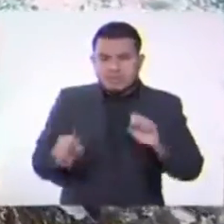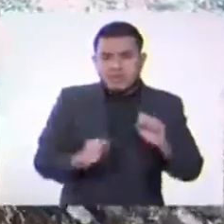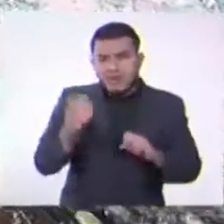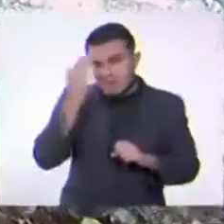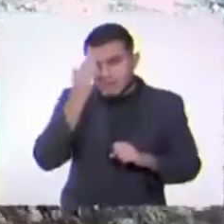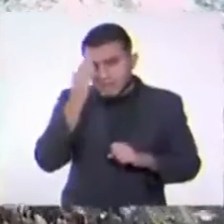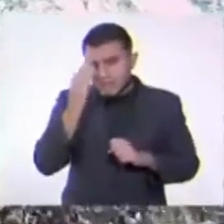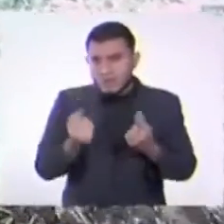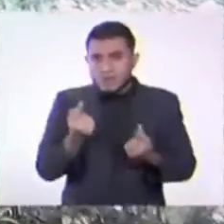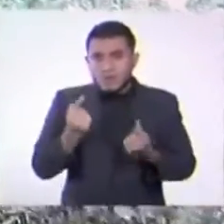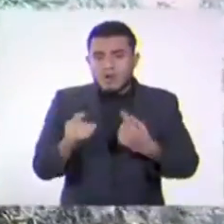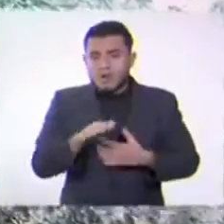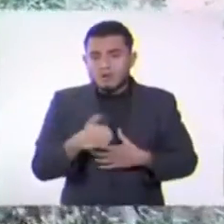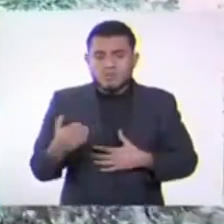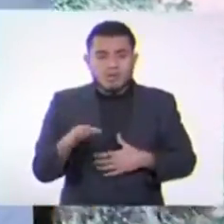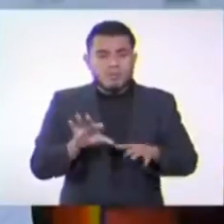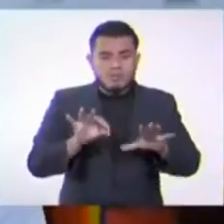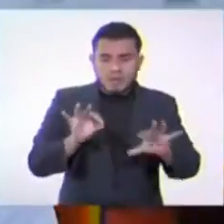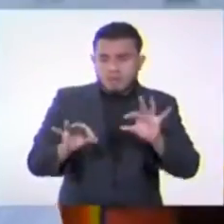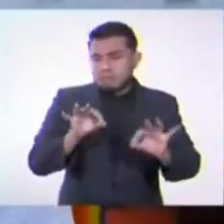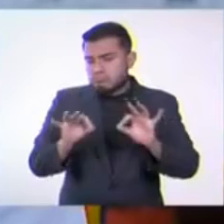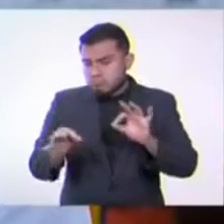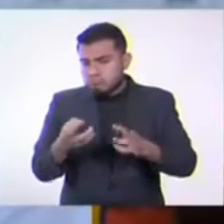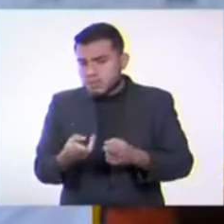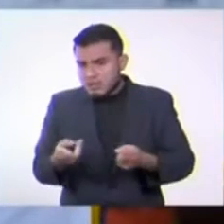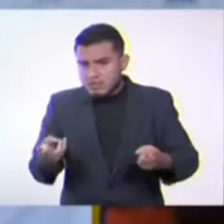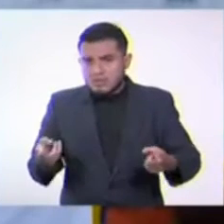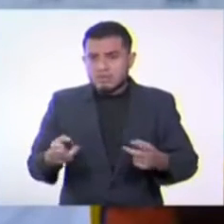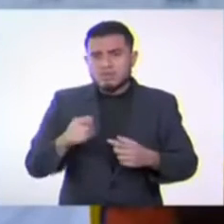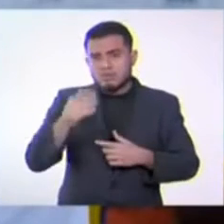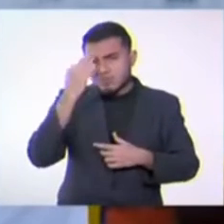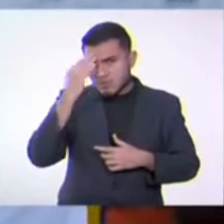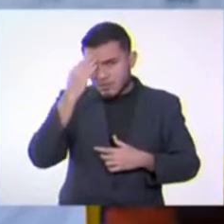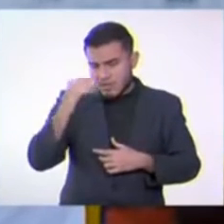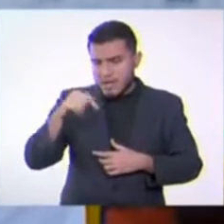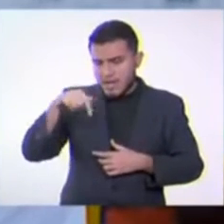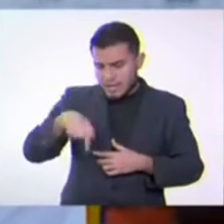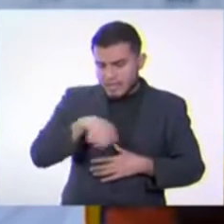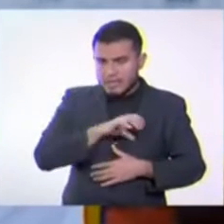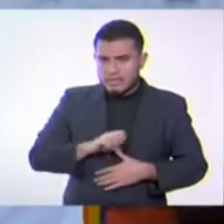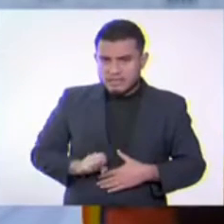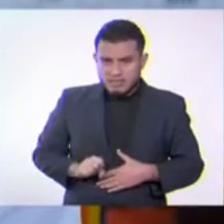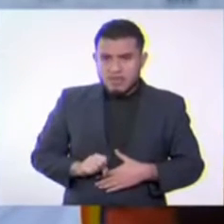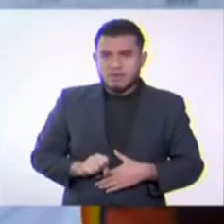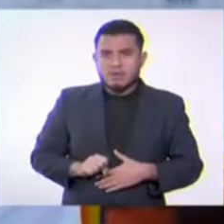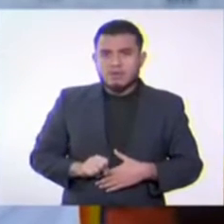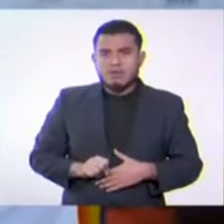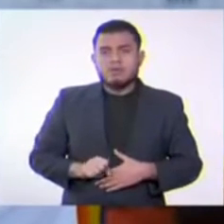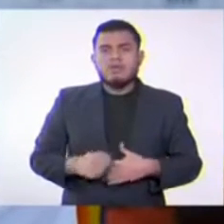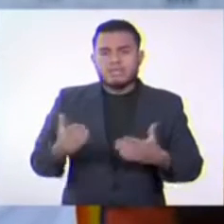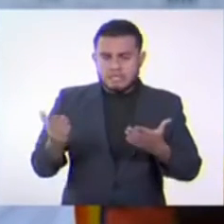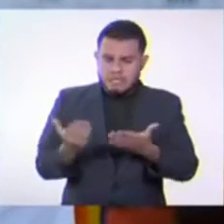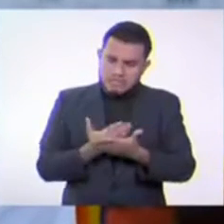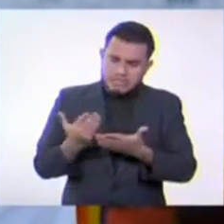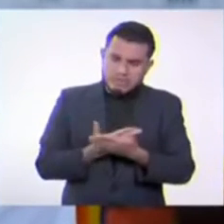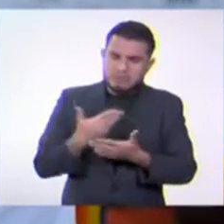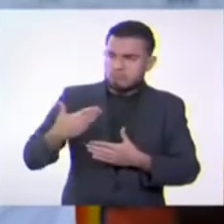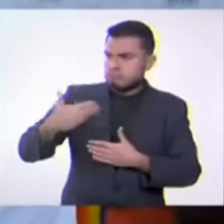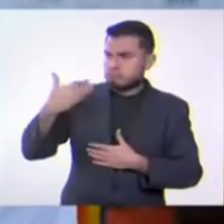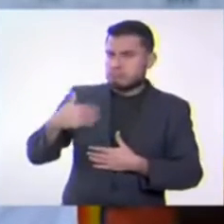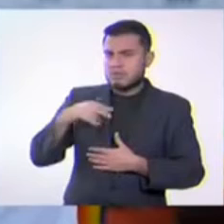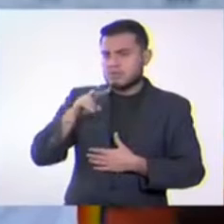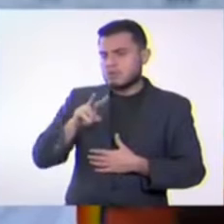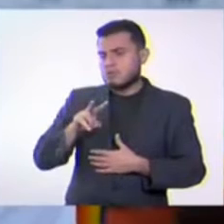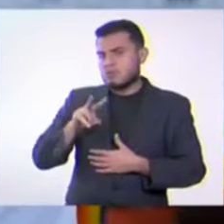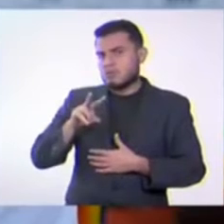cuál utilizamos para algo? ¿Sabes cuántas hay, por ejemplo, solo en El Salvador? Pues estudios de allá por el